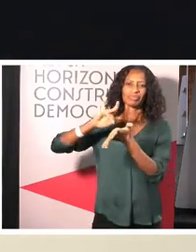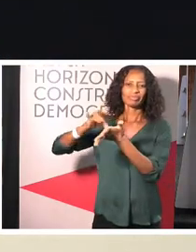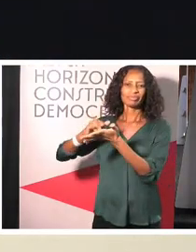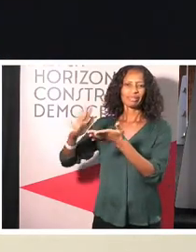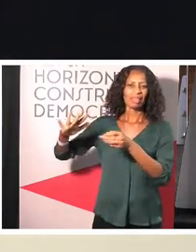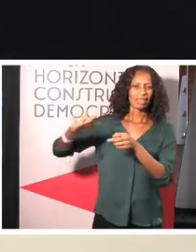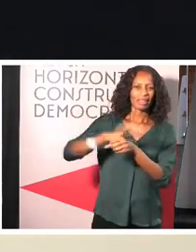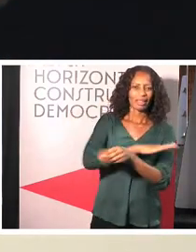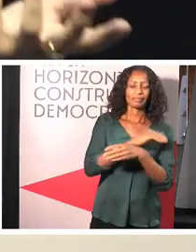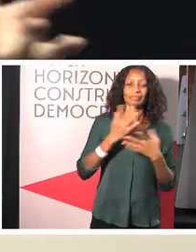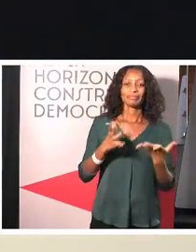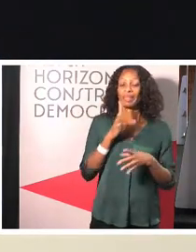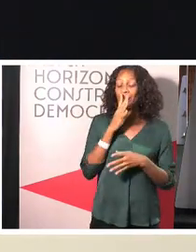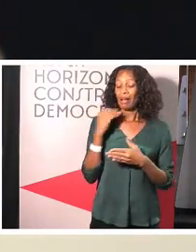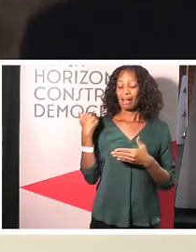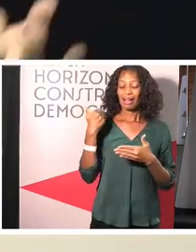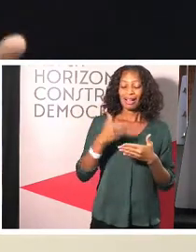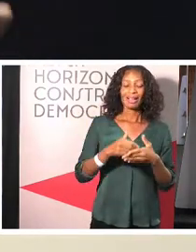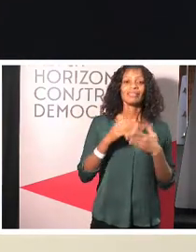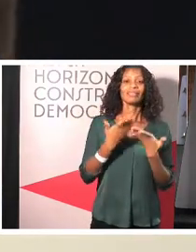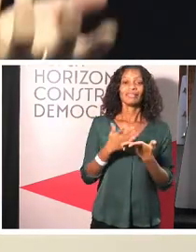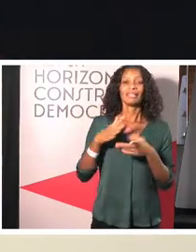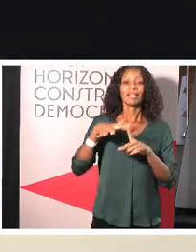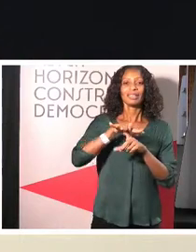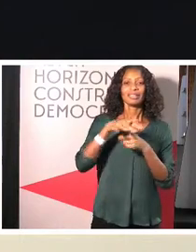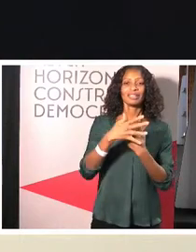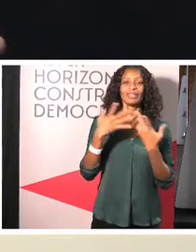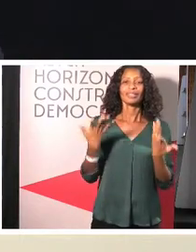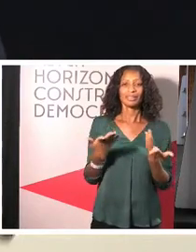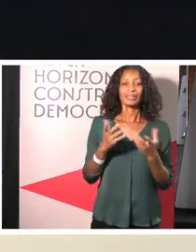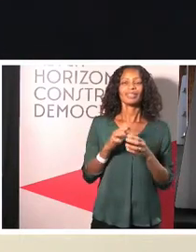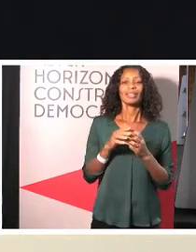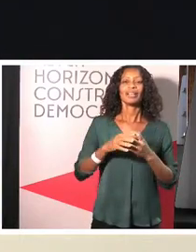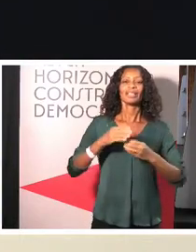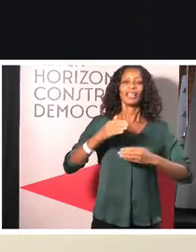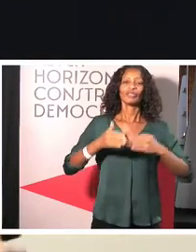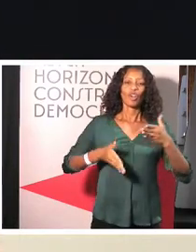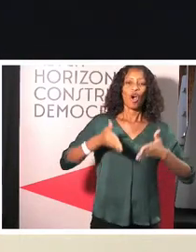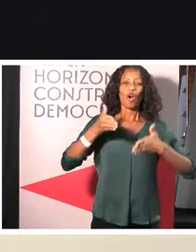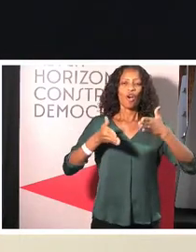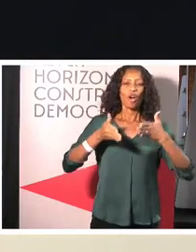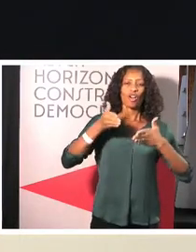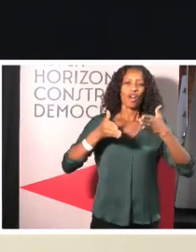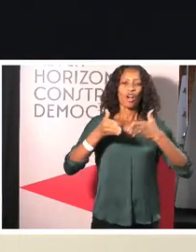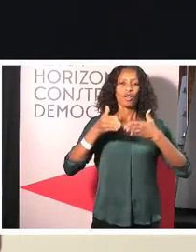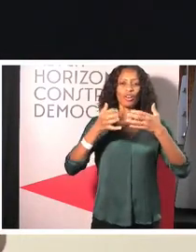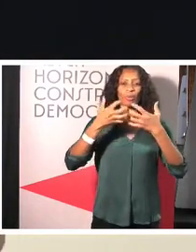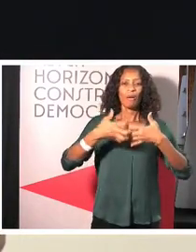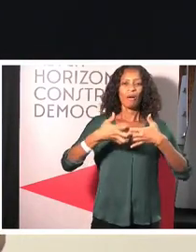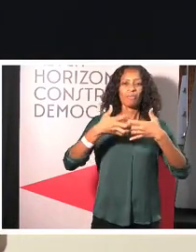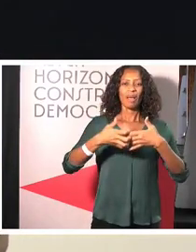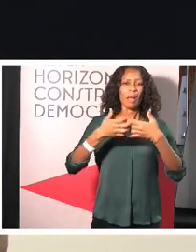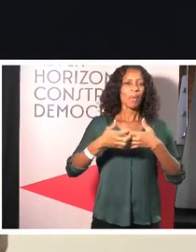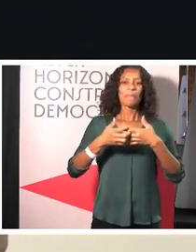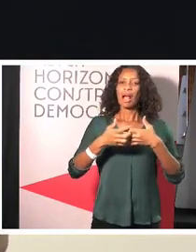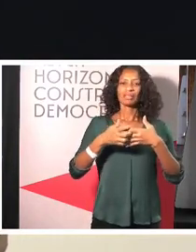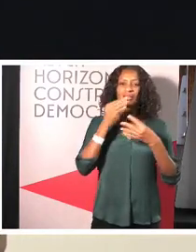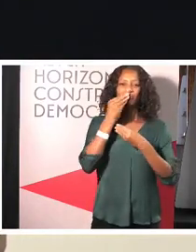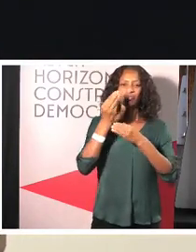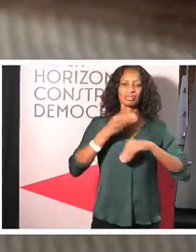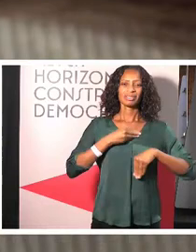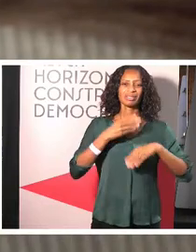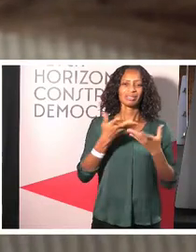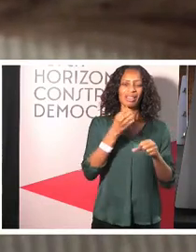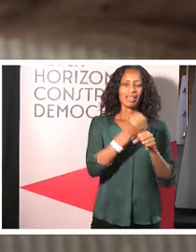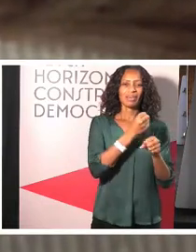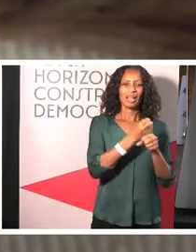bueno, llegamos a una situación donde los robots nos sustituyen y, por tanto, ya no hay alternativa al socialismo, ¿no?, que era lo que yo mantenía. Creo que estas